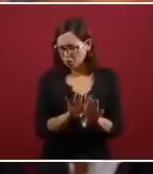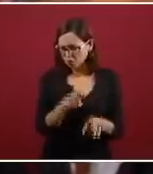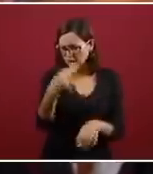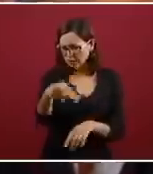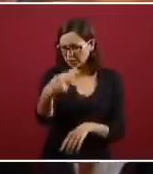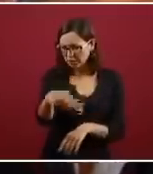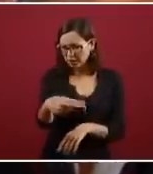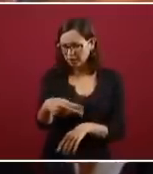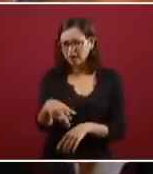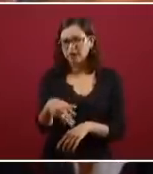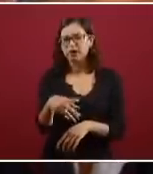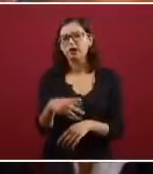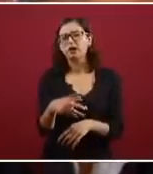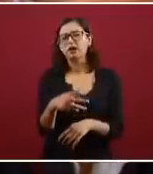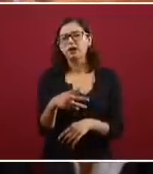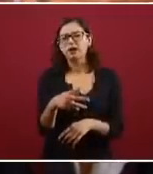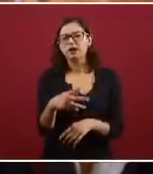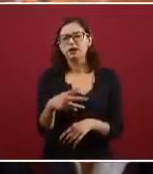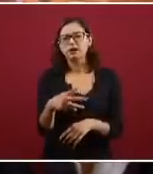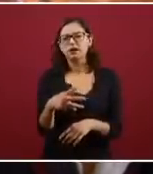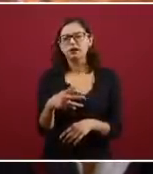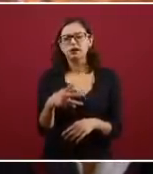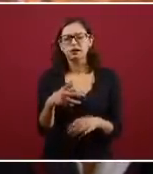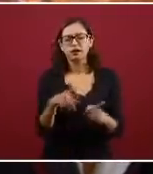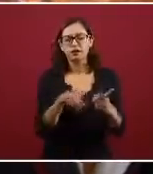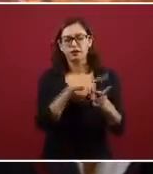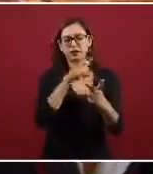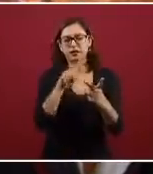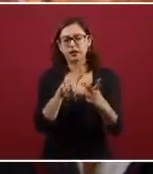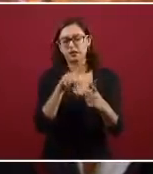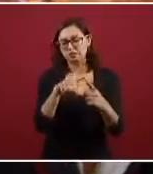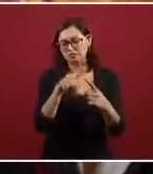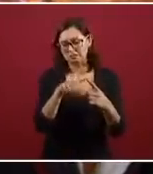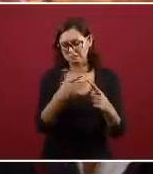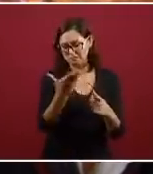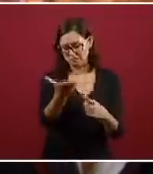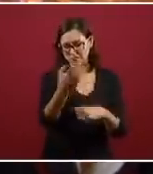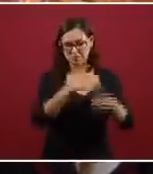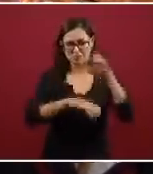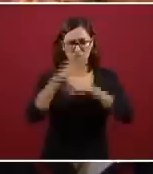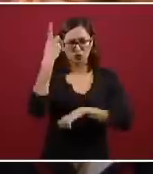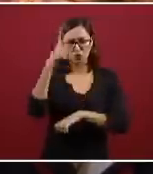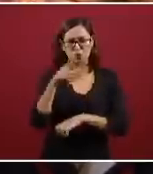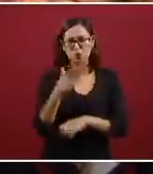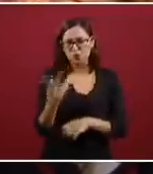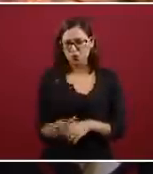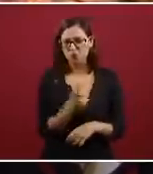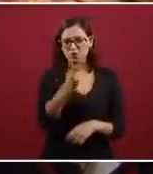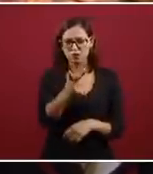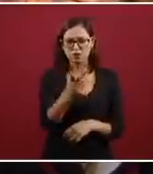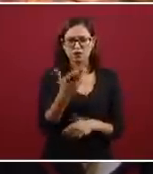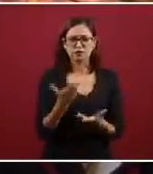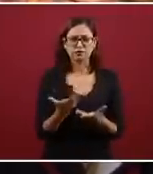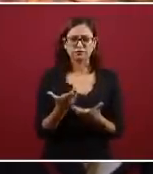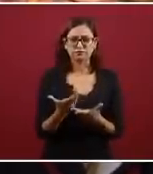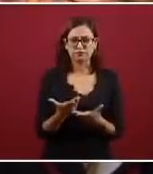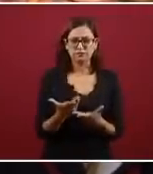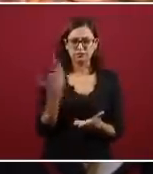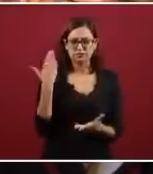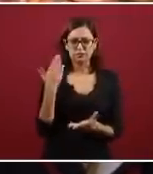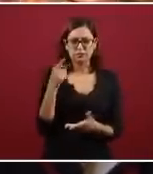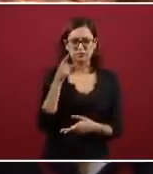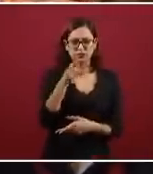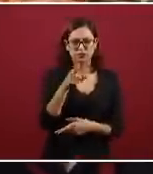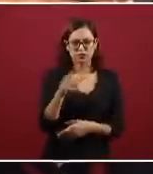específico para el empresario es si usted tuvo titubeo en la confianza a